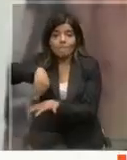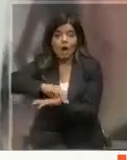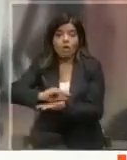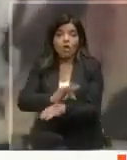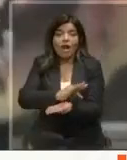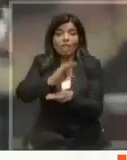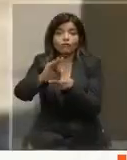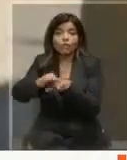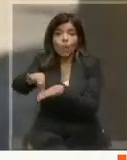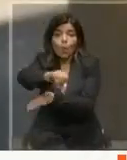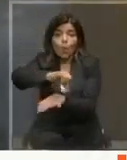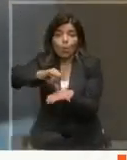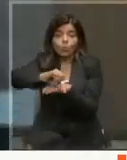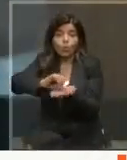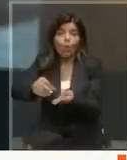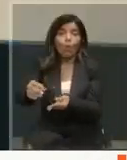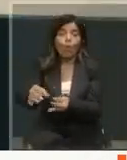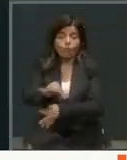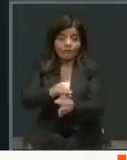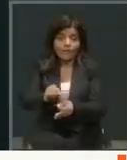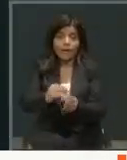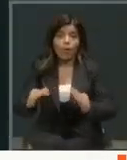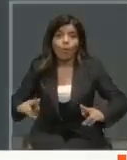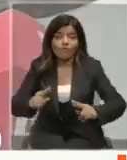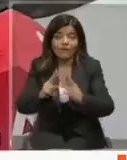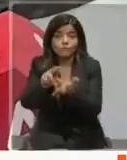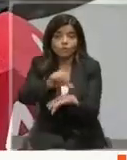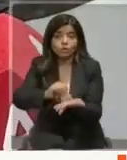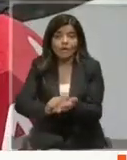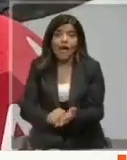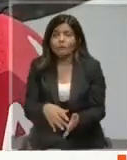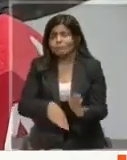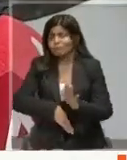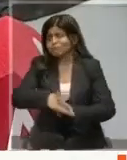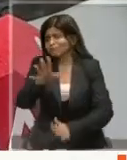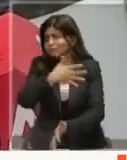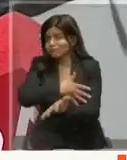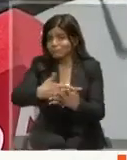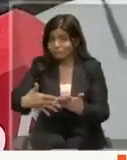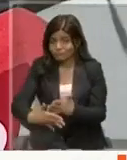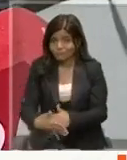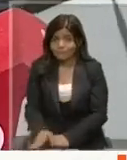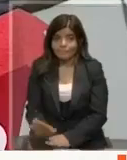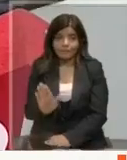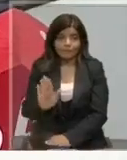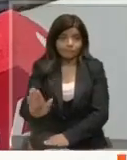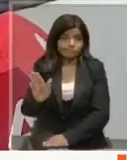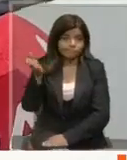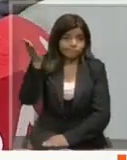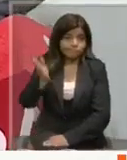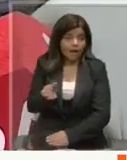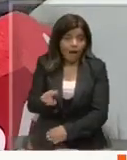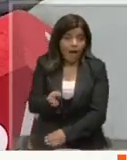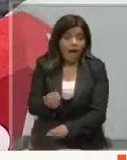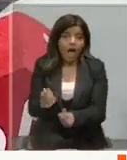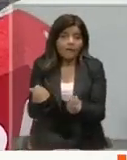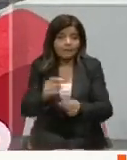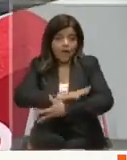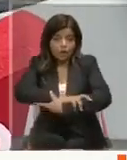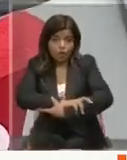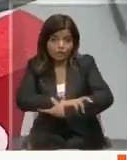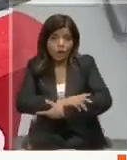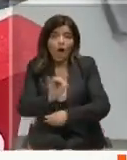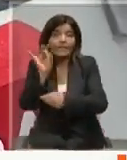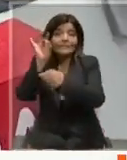social por más de 264 millones de pesos que se subedit la ejecución del convenio y por lo tanto el traspaso de los recursos a que la